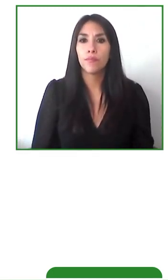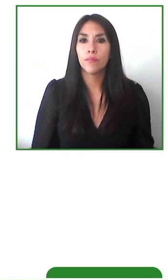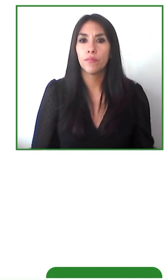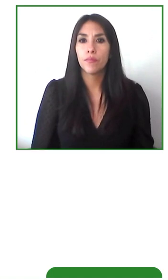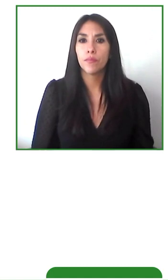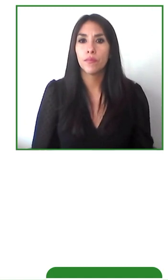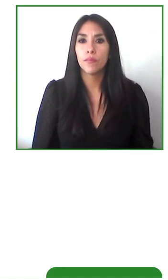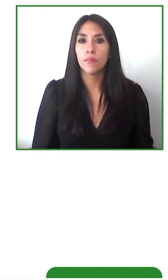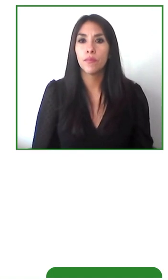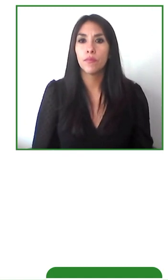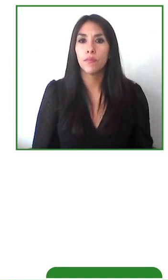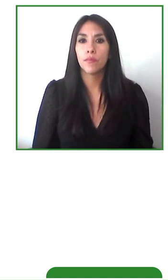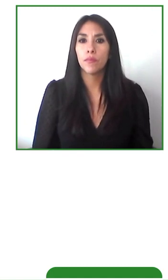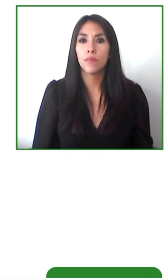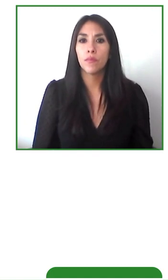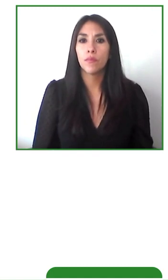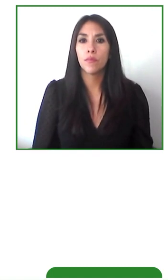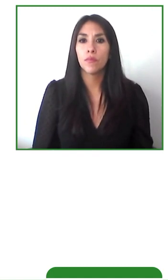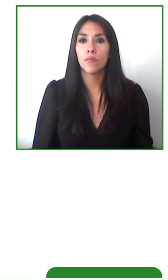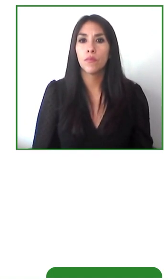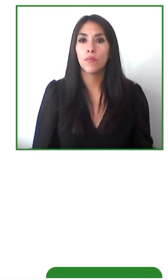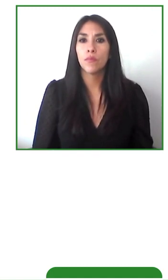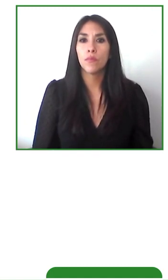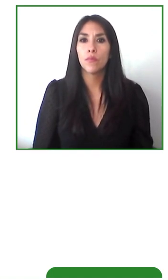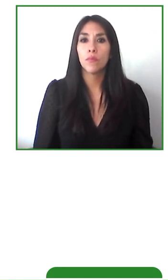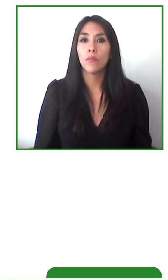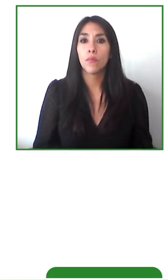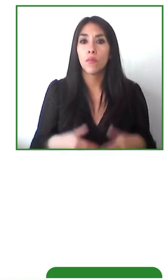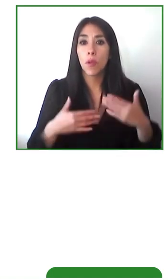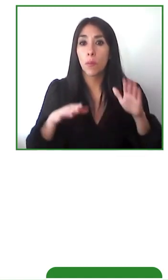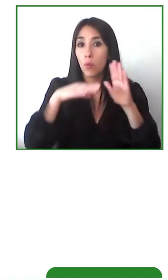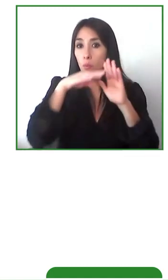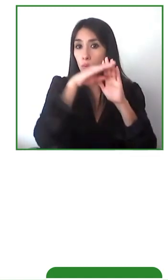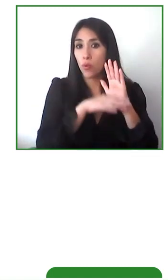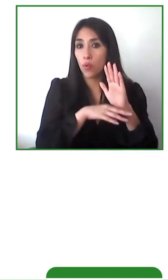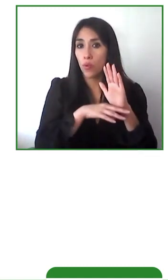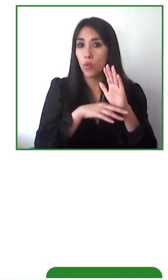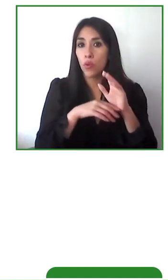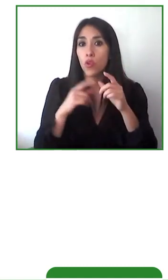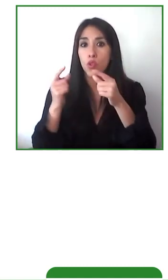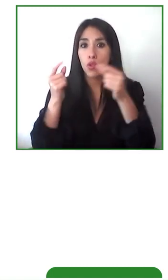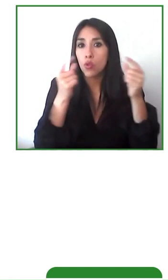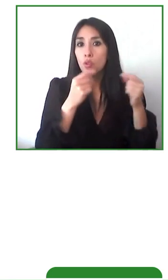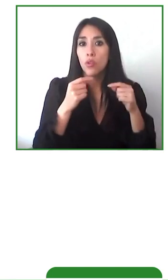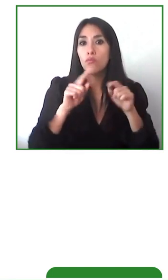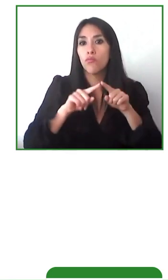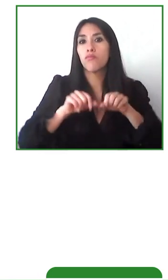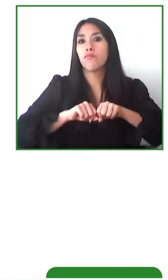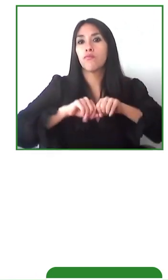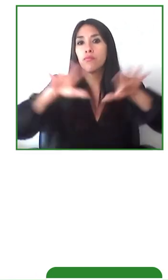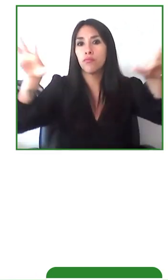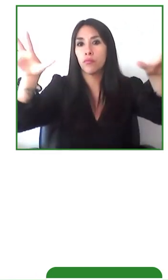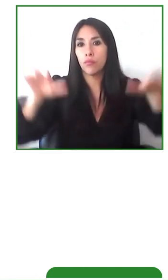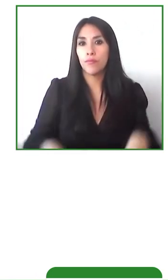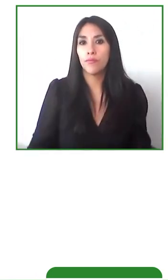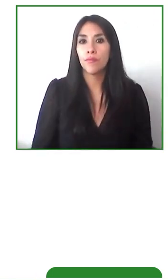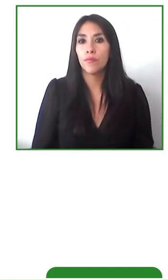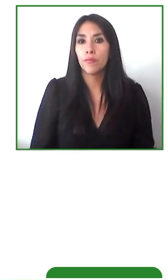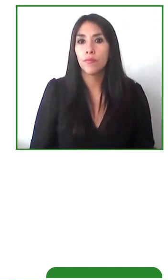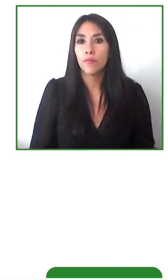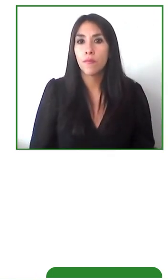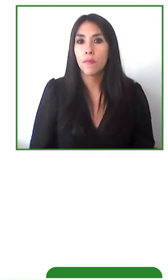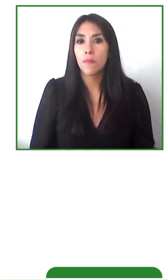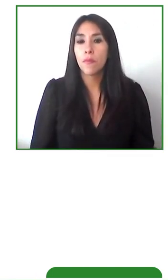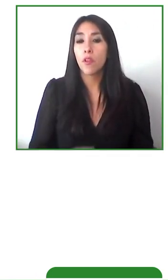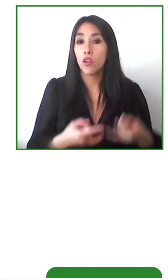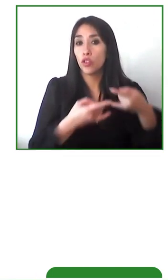invertidos en la creación y la distribución de todos estos cuentos. y queremos que se mantengan gratuitos para que